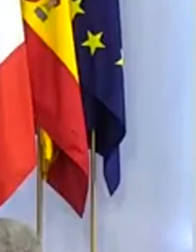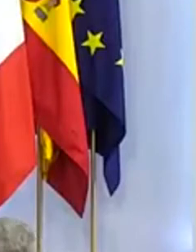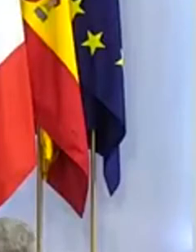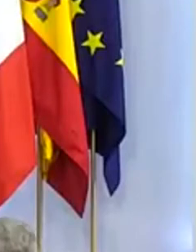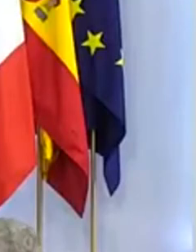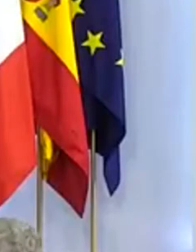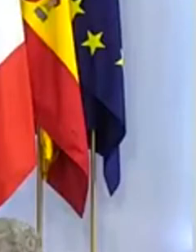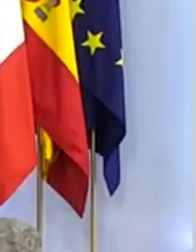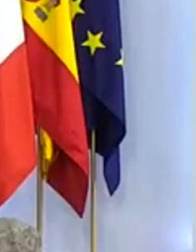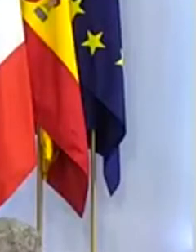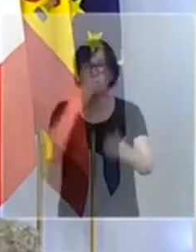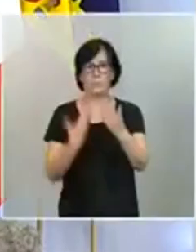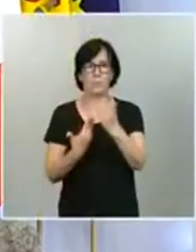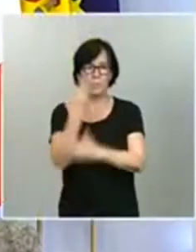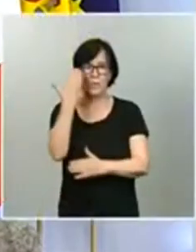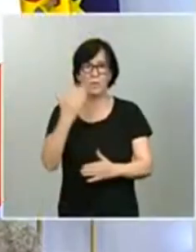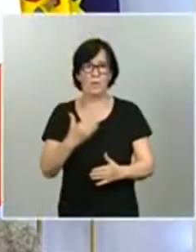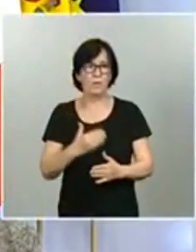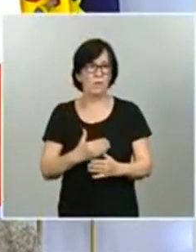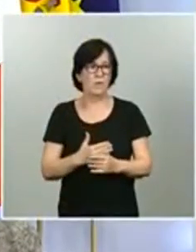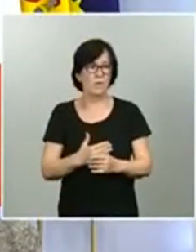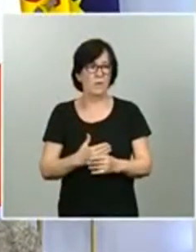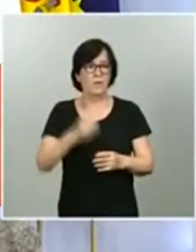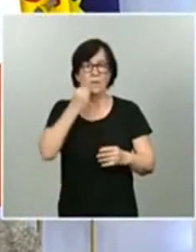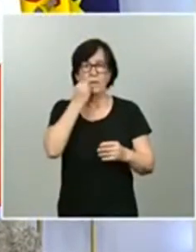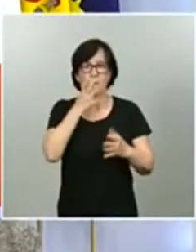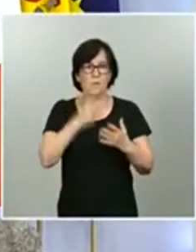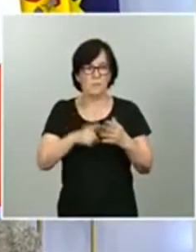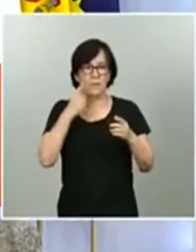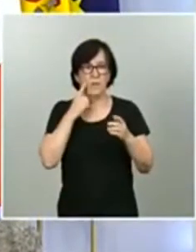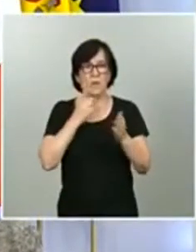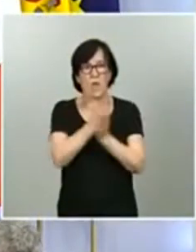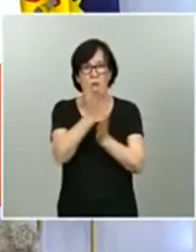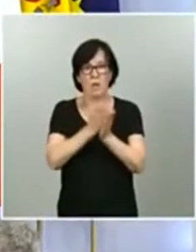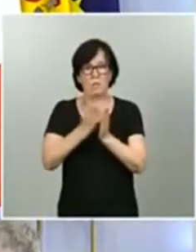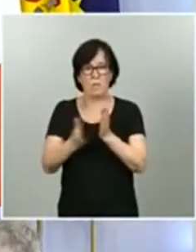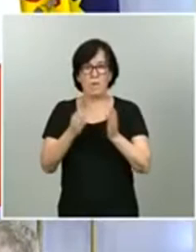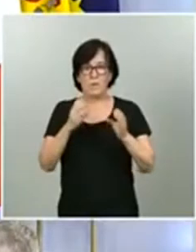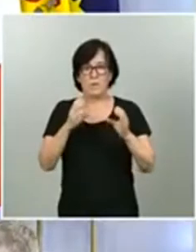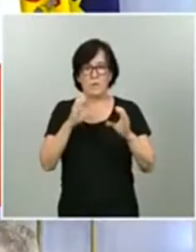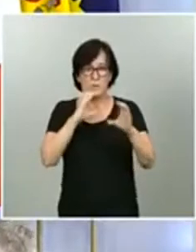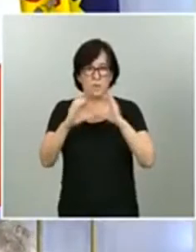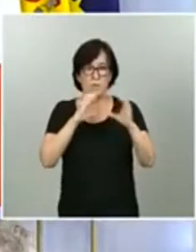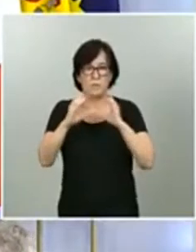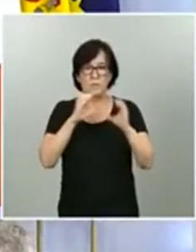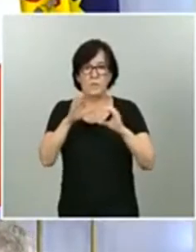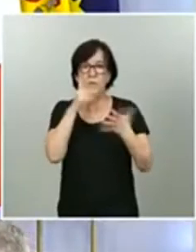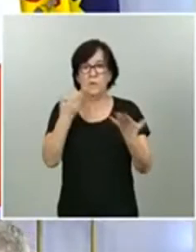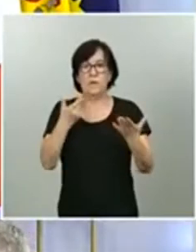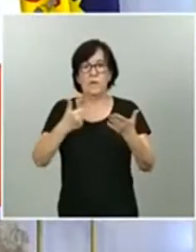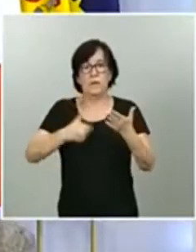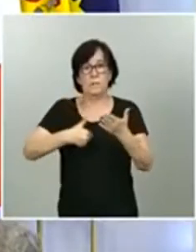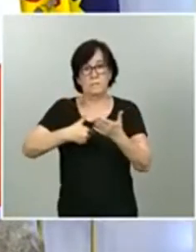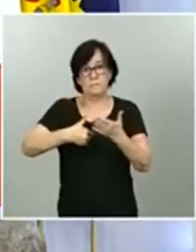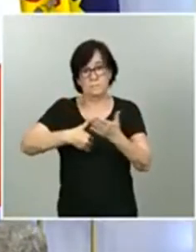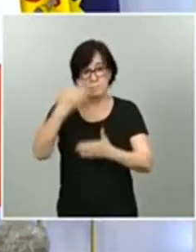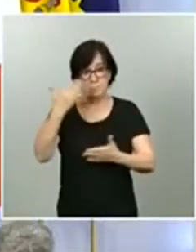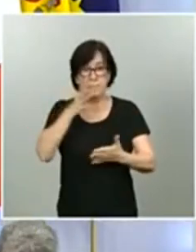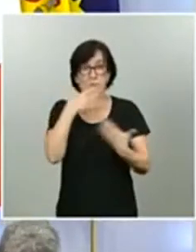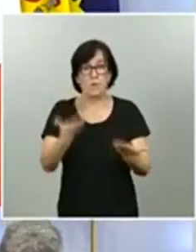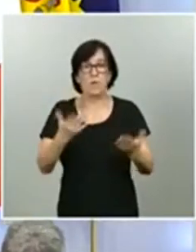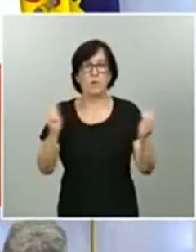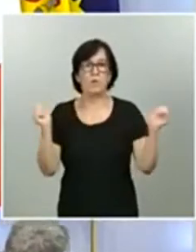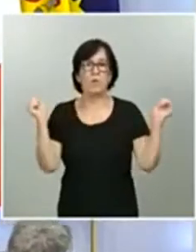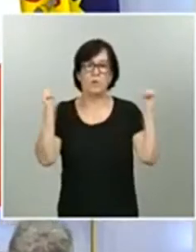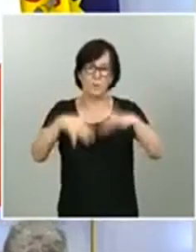buenos días. Lo primero, dar las gracias a los medios de comunicación por acudir a esta comparecencia de prensa de una cumbre